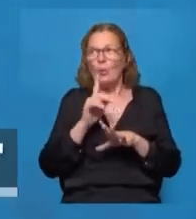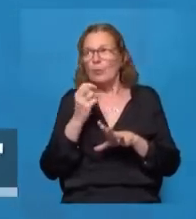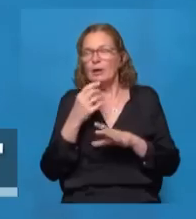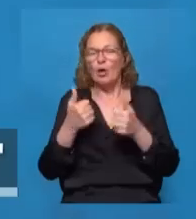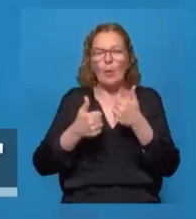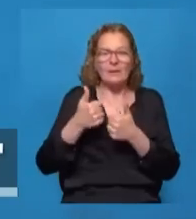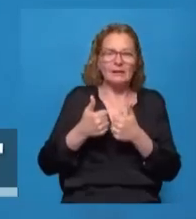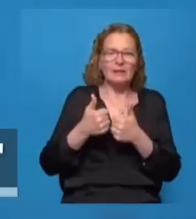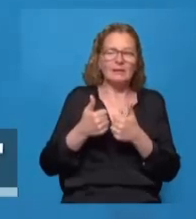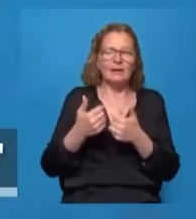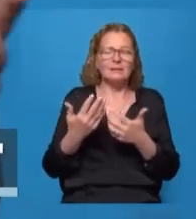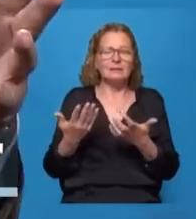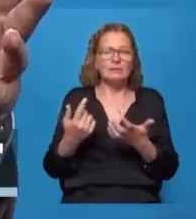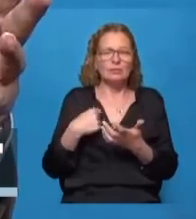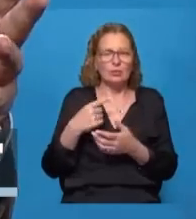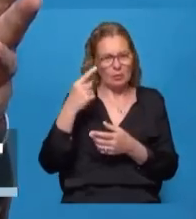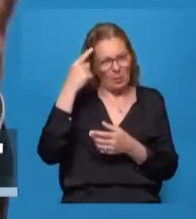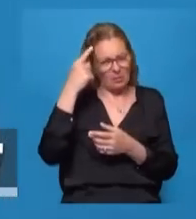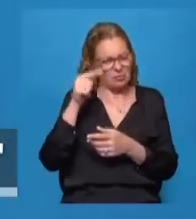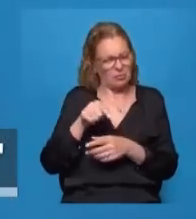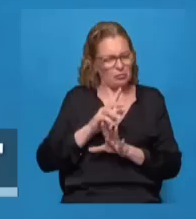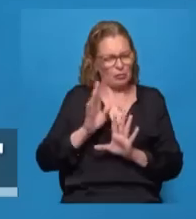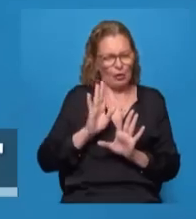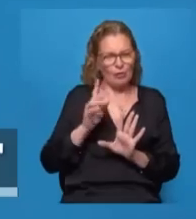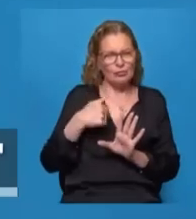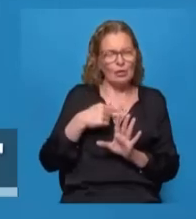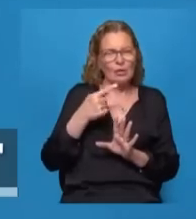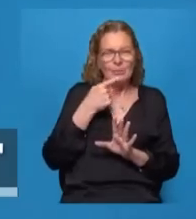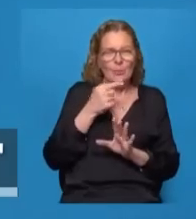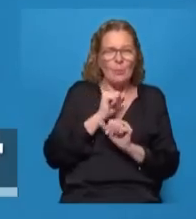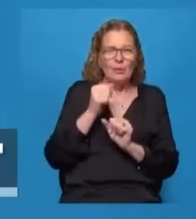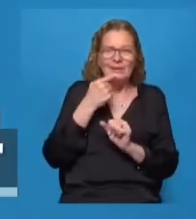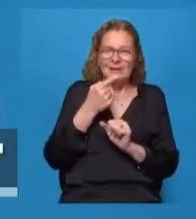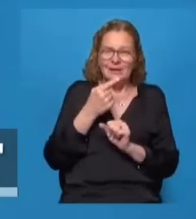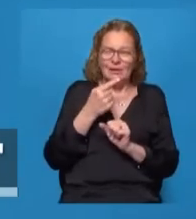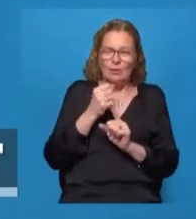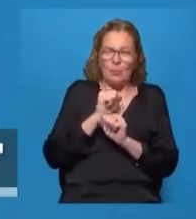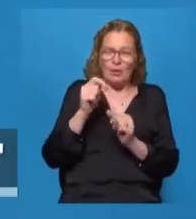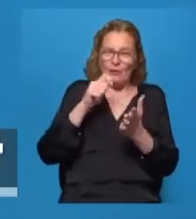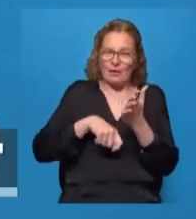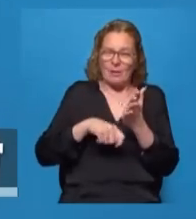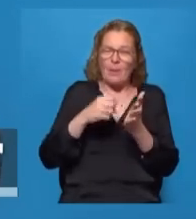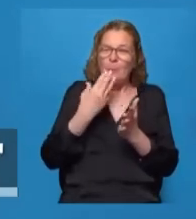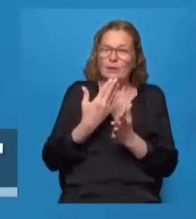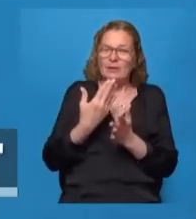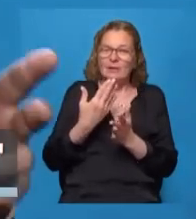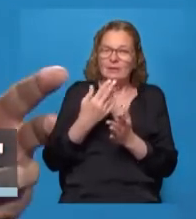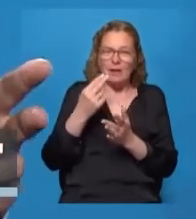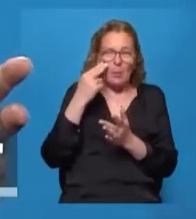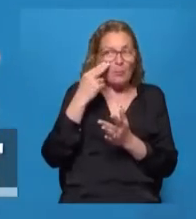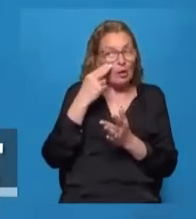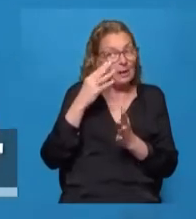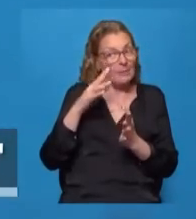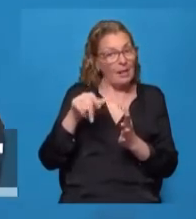competir porque la competencia yo no creo que sea eso creo que no nos pueden decir lo que van a firmar porque si no se armaría el